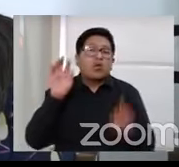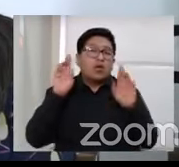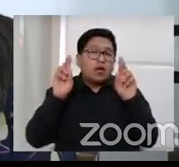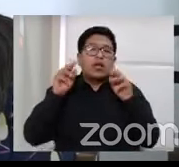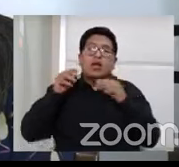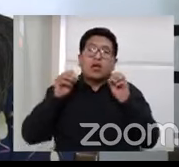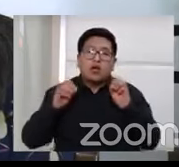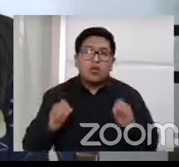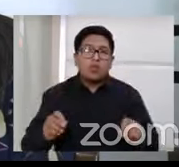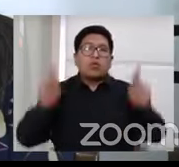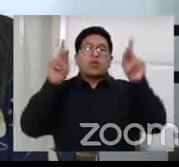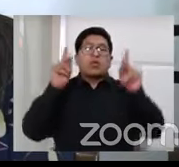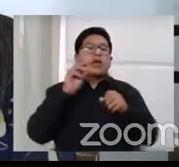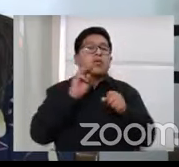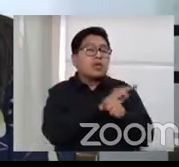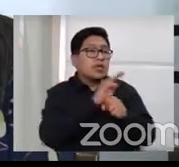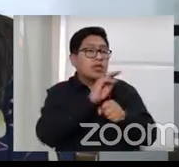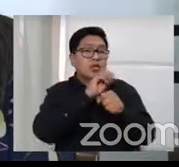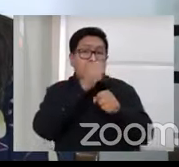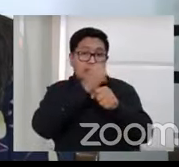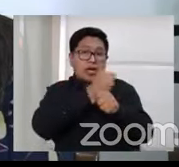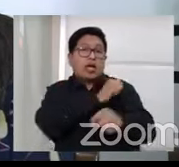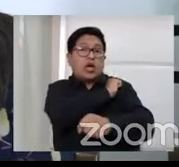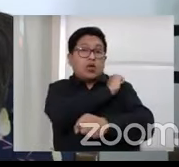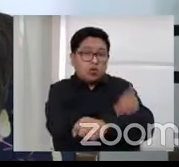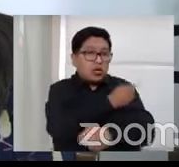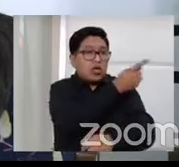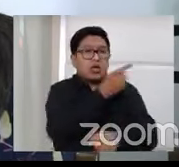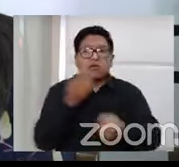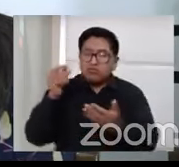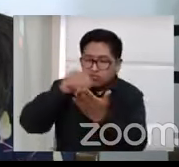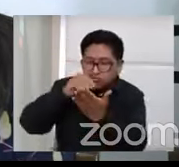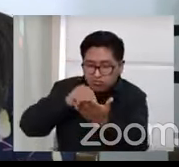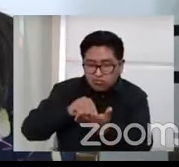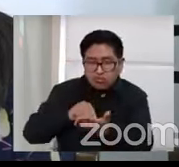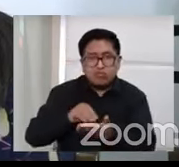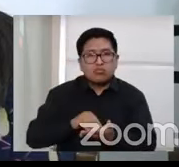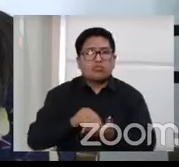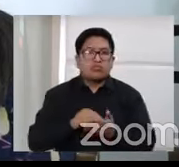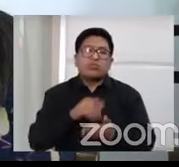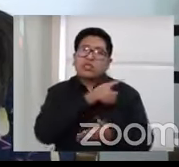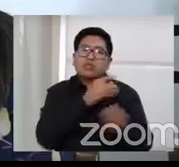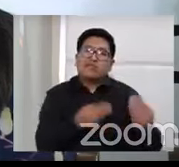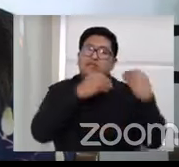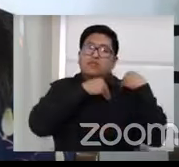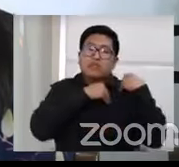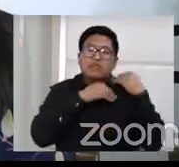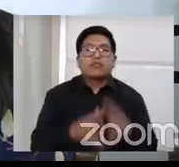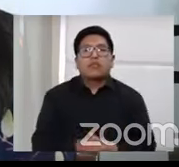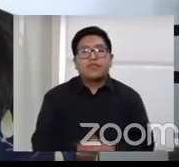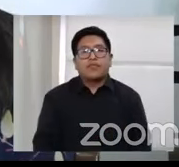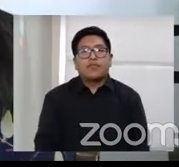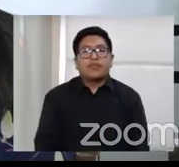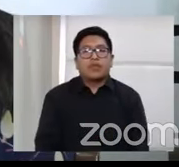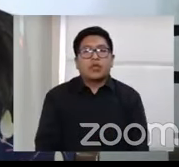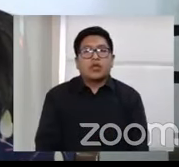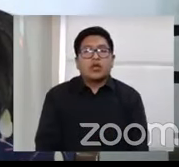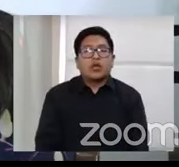de una de las autoridades que están involucradas en esta temática como es el trabajo infantil yo quiero